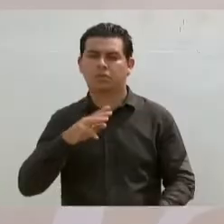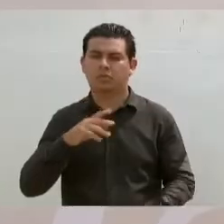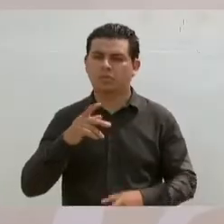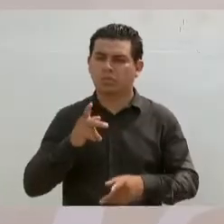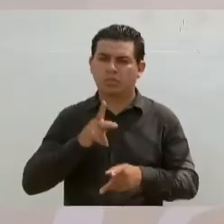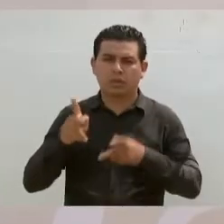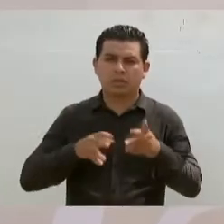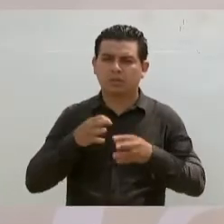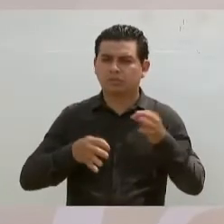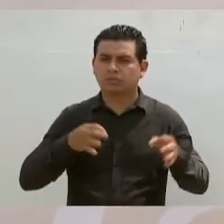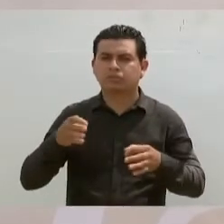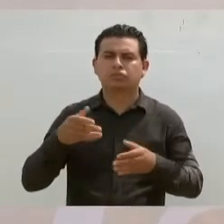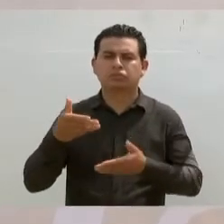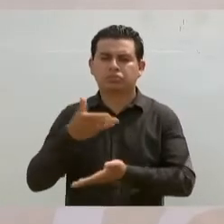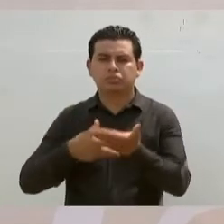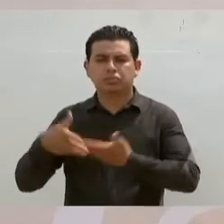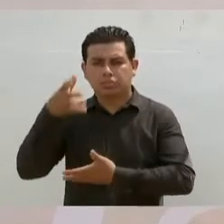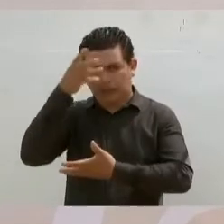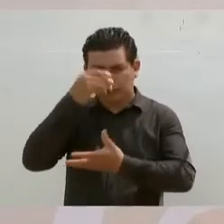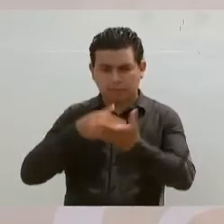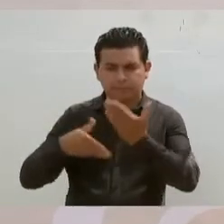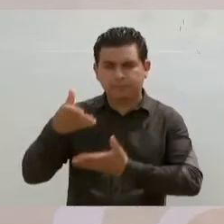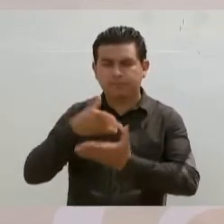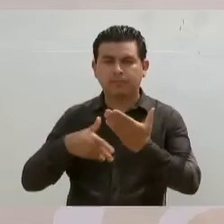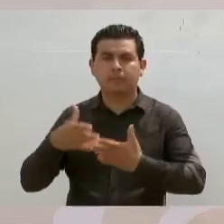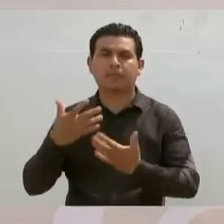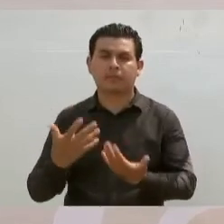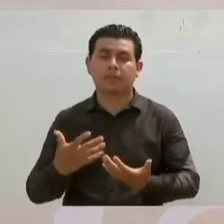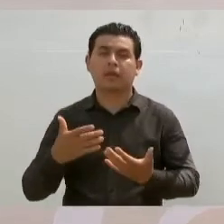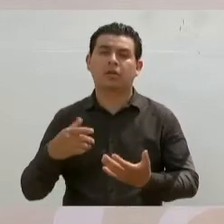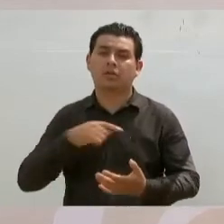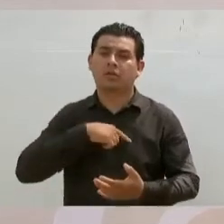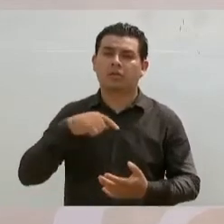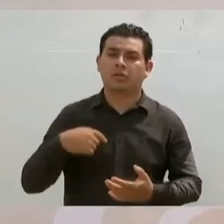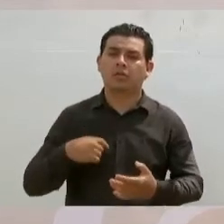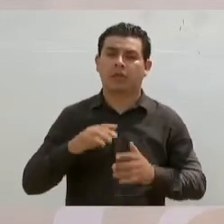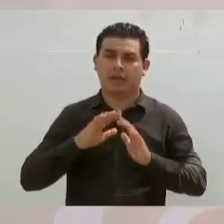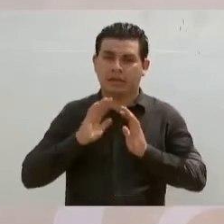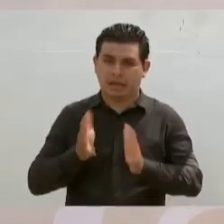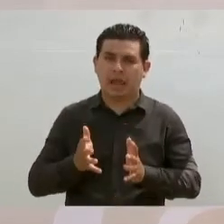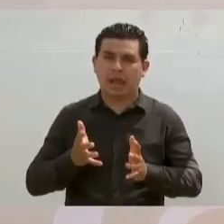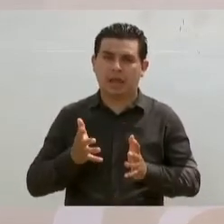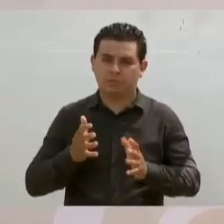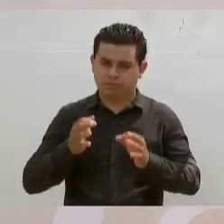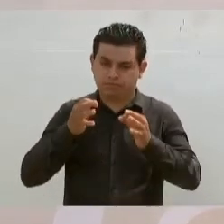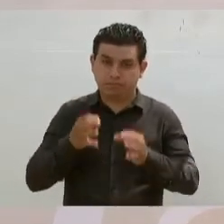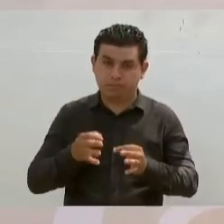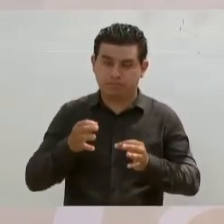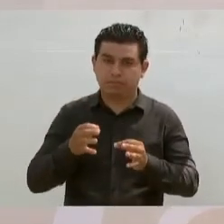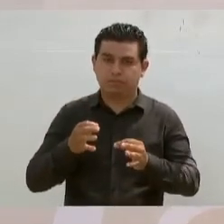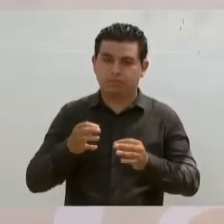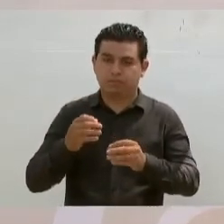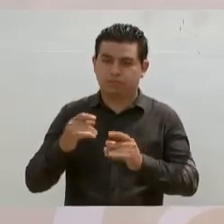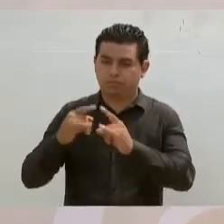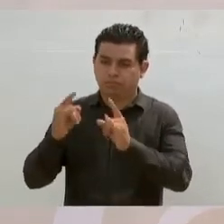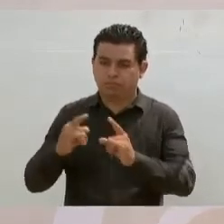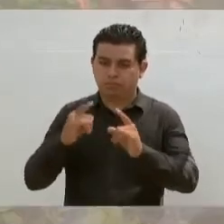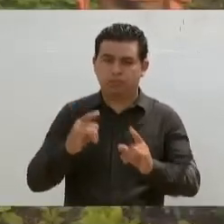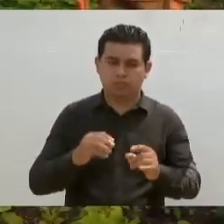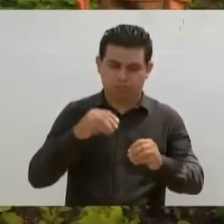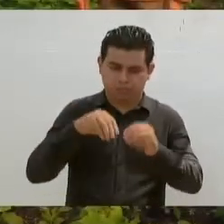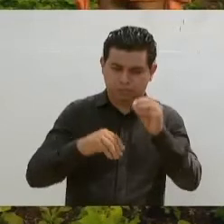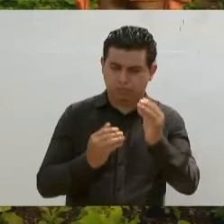campesino y tenemos ya sembrados, establecidos 400